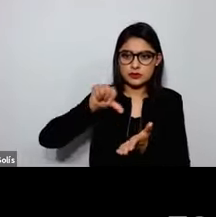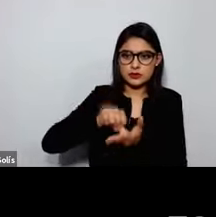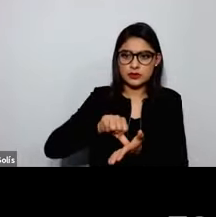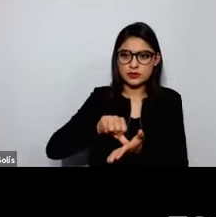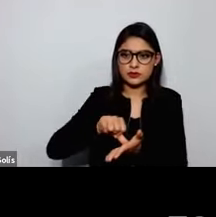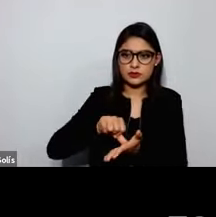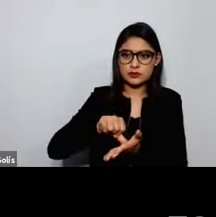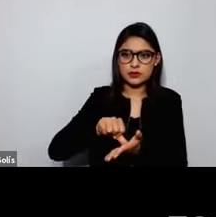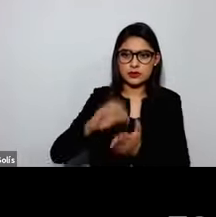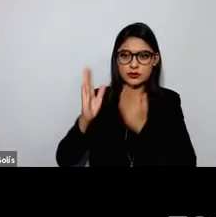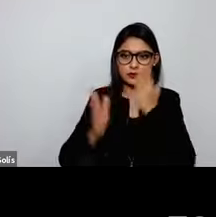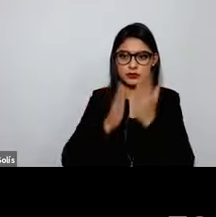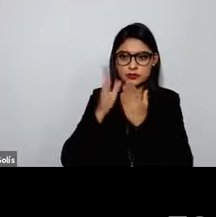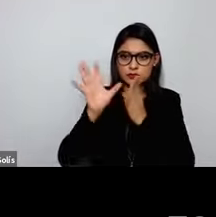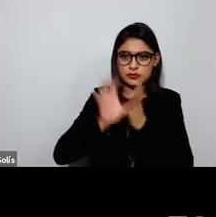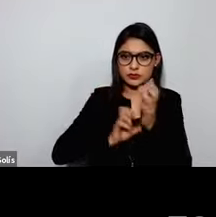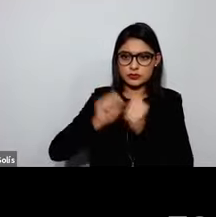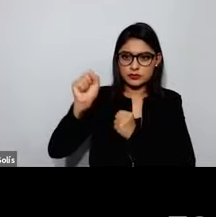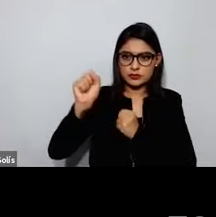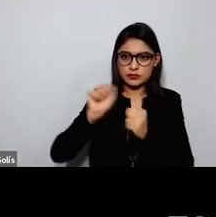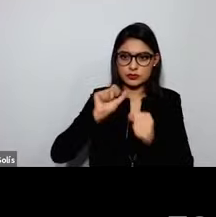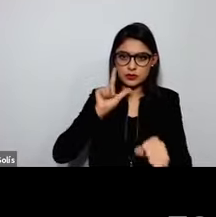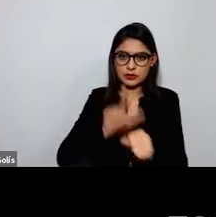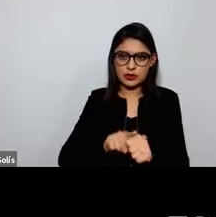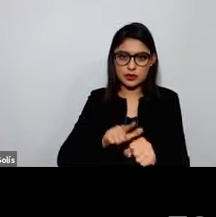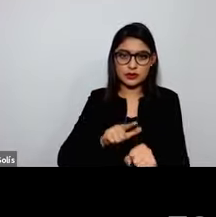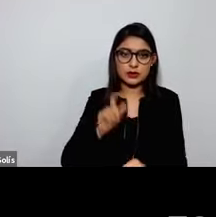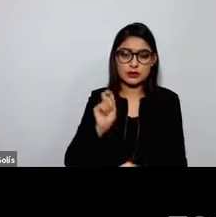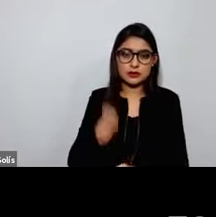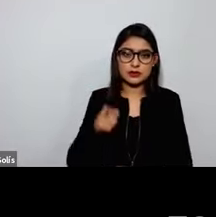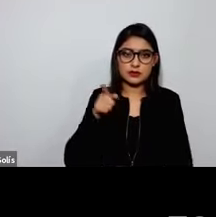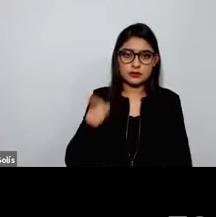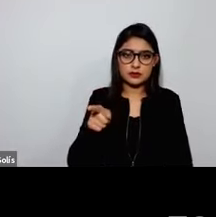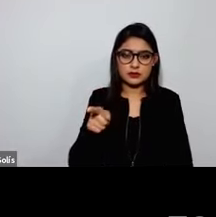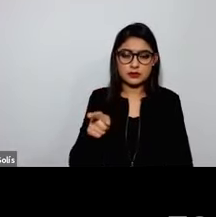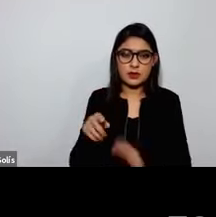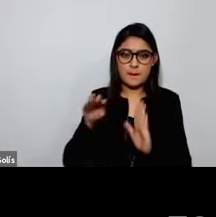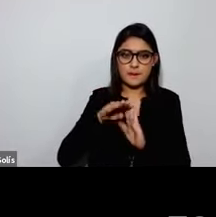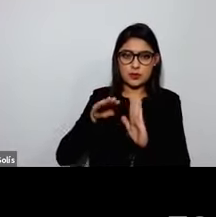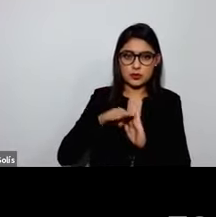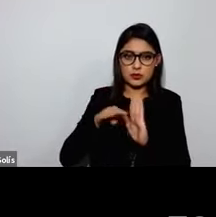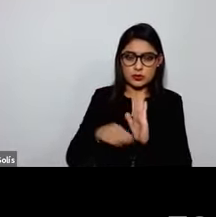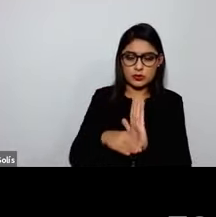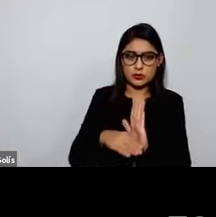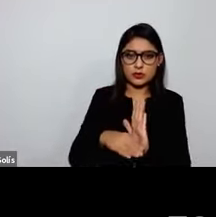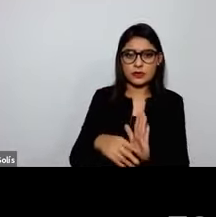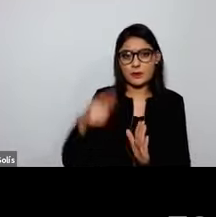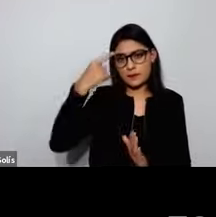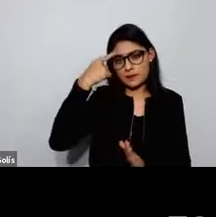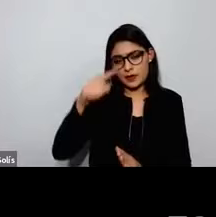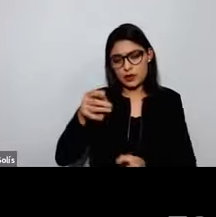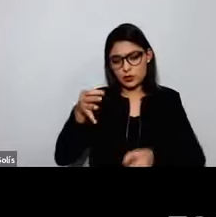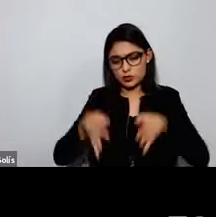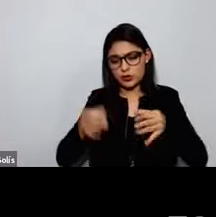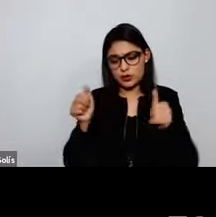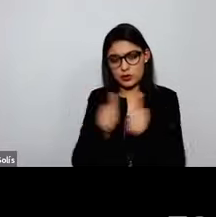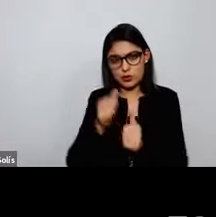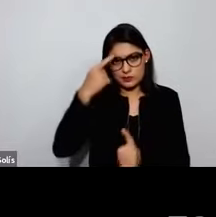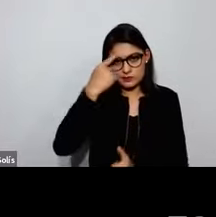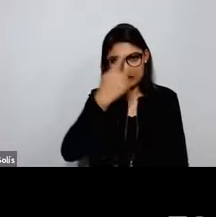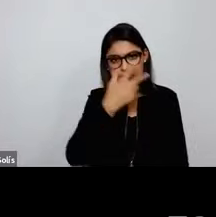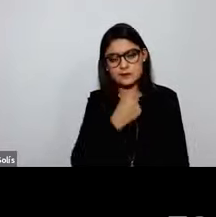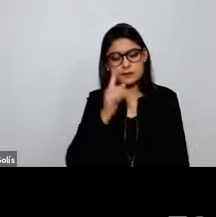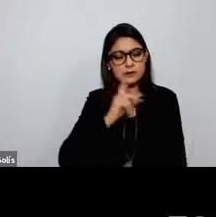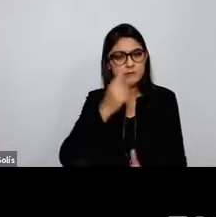de la Suprema Corte en relación con el protocolo actualizado para juzgar con perspectiva de género. Me parece